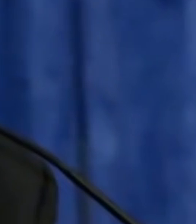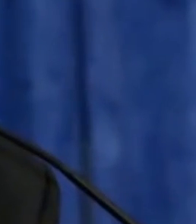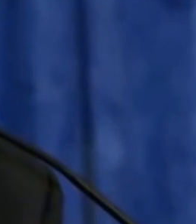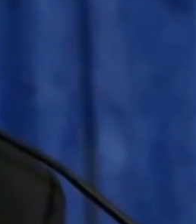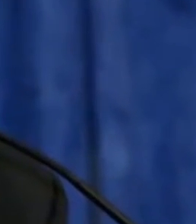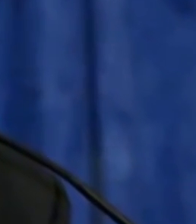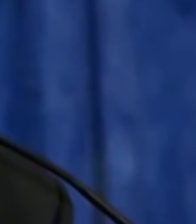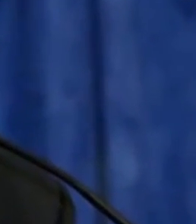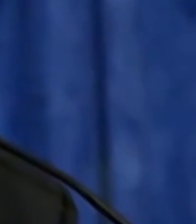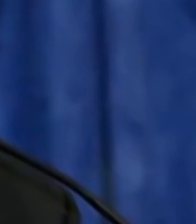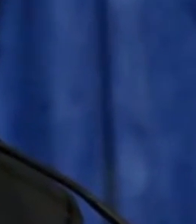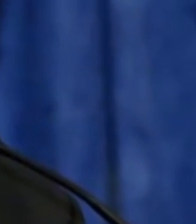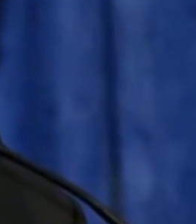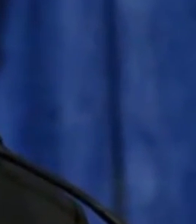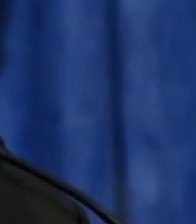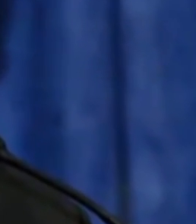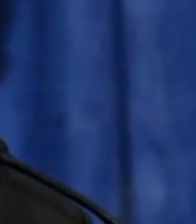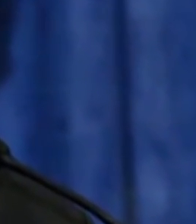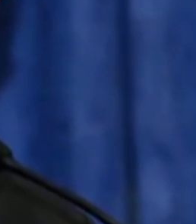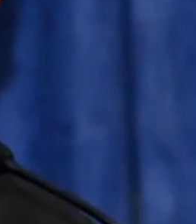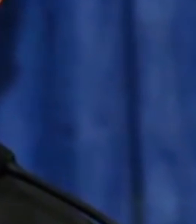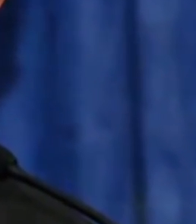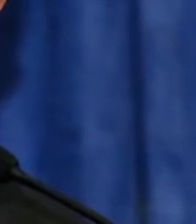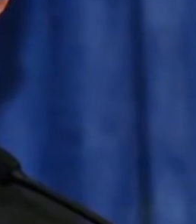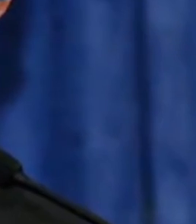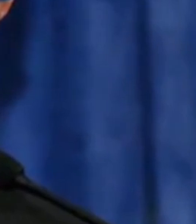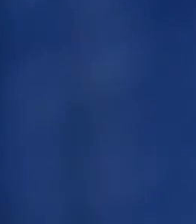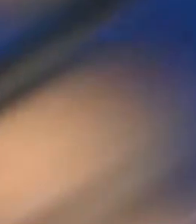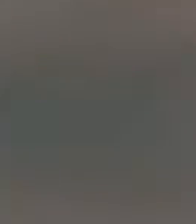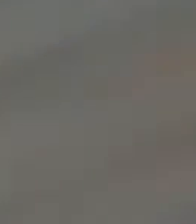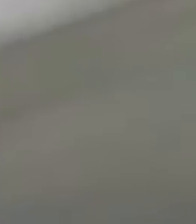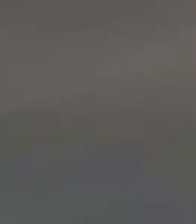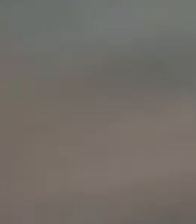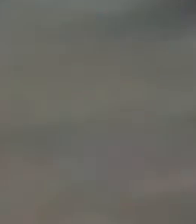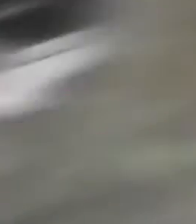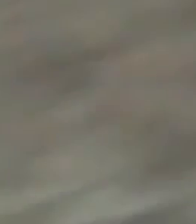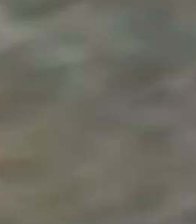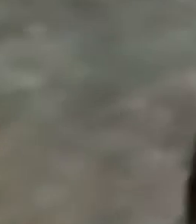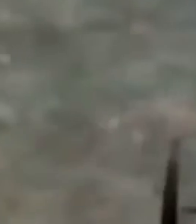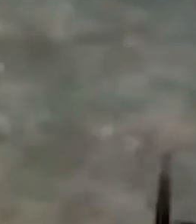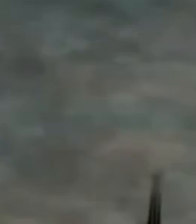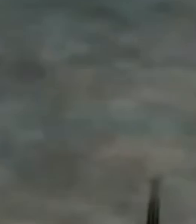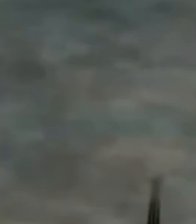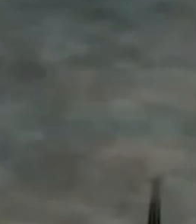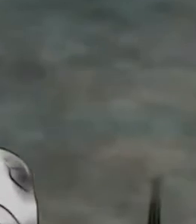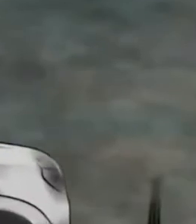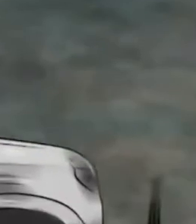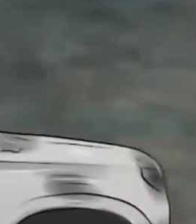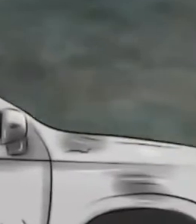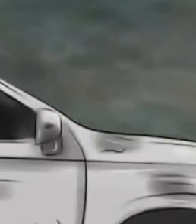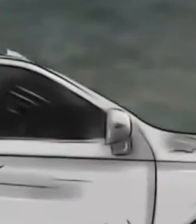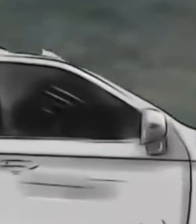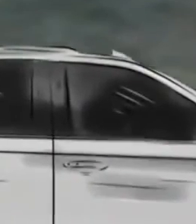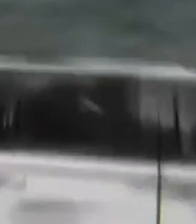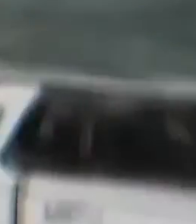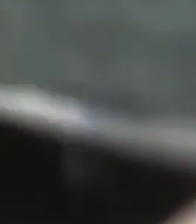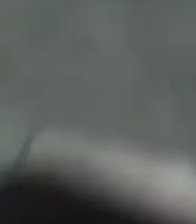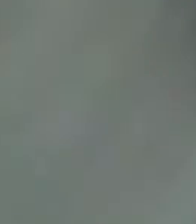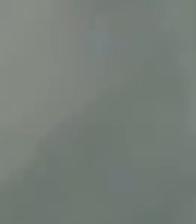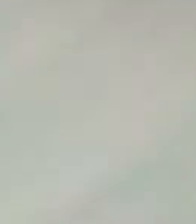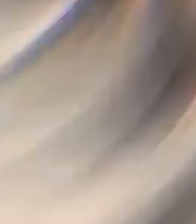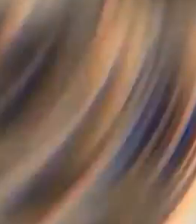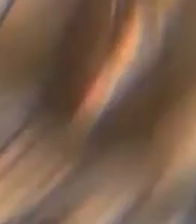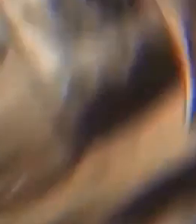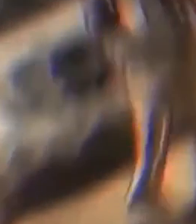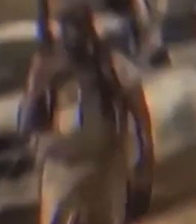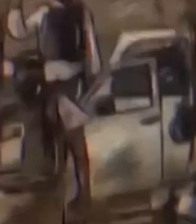testimonio, la fiscalía volvió a interrogar al testigo, quien señaló que su equipo le comentó que la Policía Federal no era efectiva con ciertas